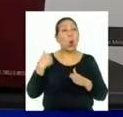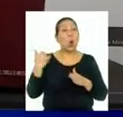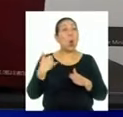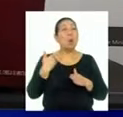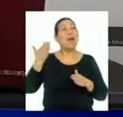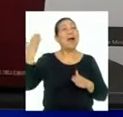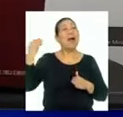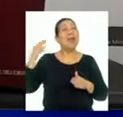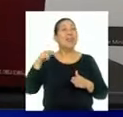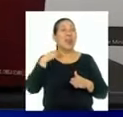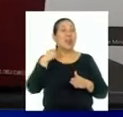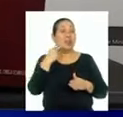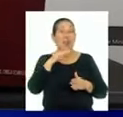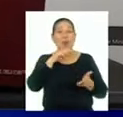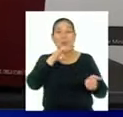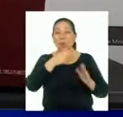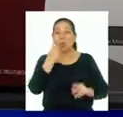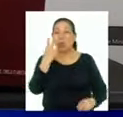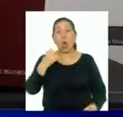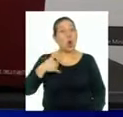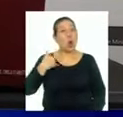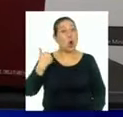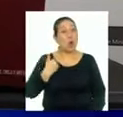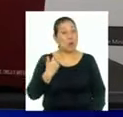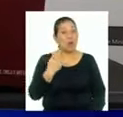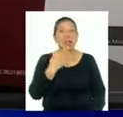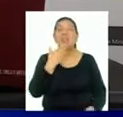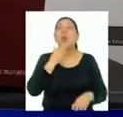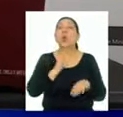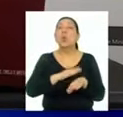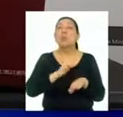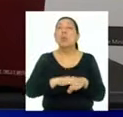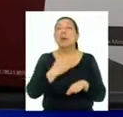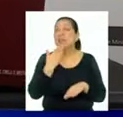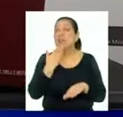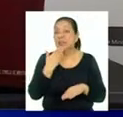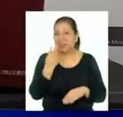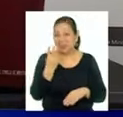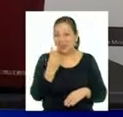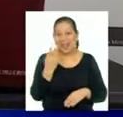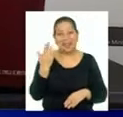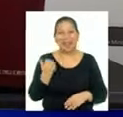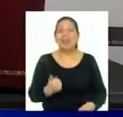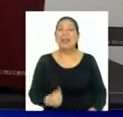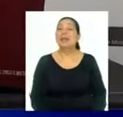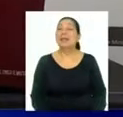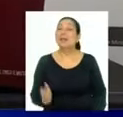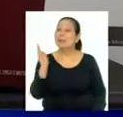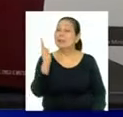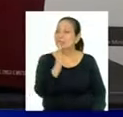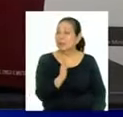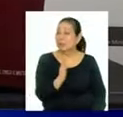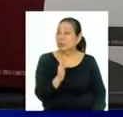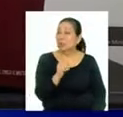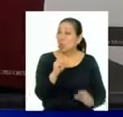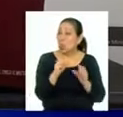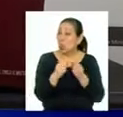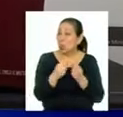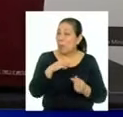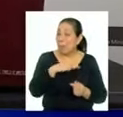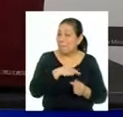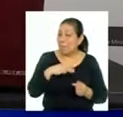y Brian? Si es que ya se han determinado responsabilidades y quiénes son. En esa misma línea, para el ministro Vega, desde su sector,